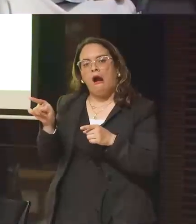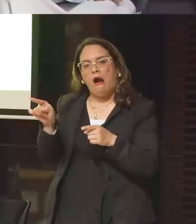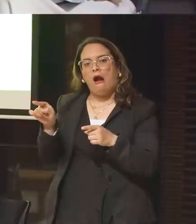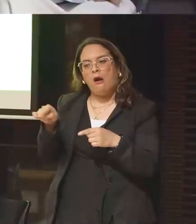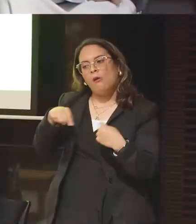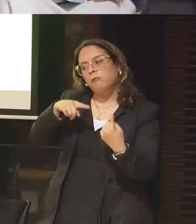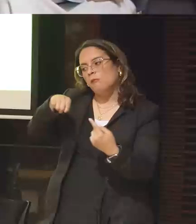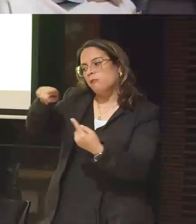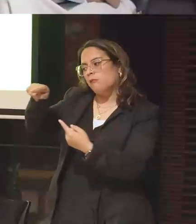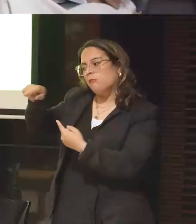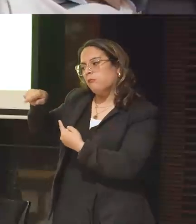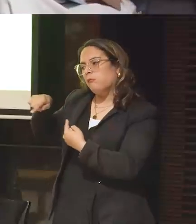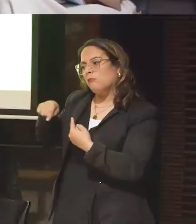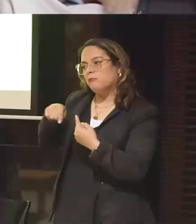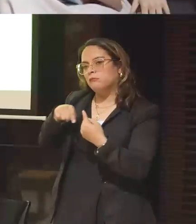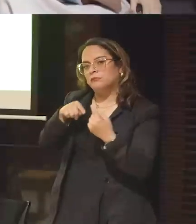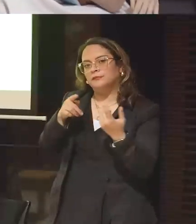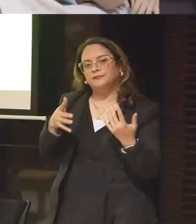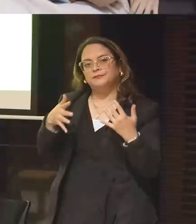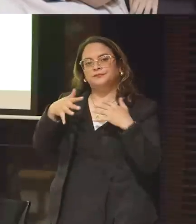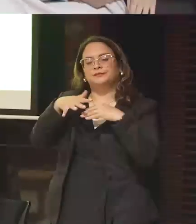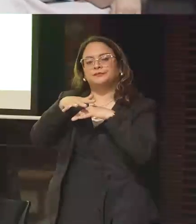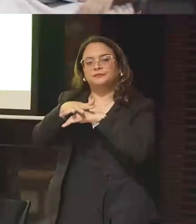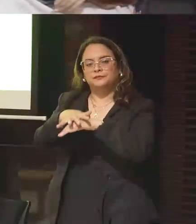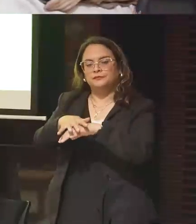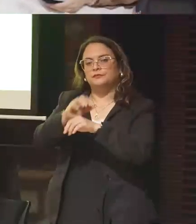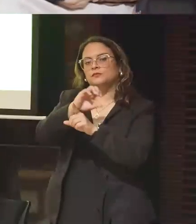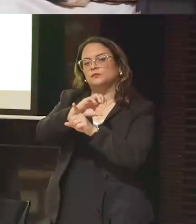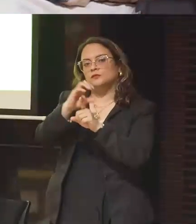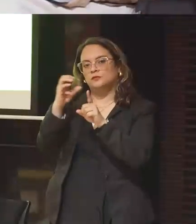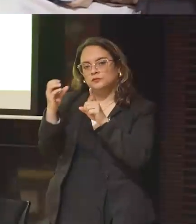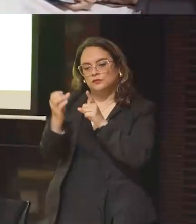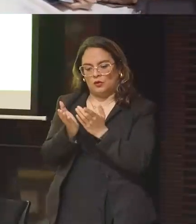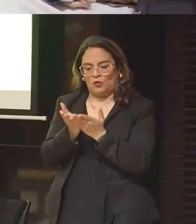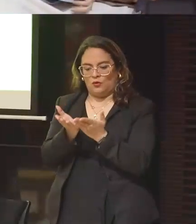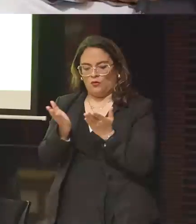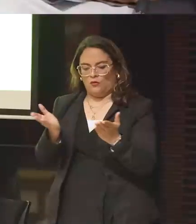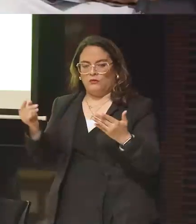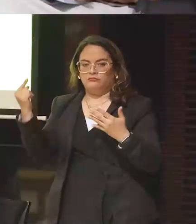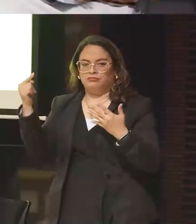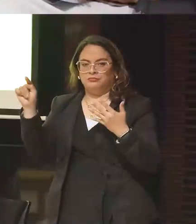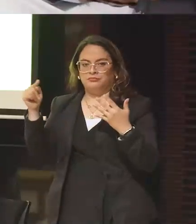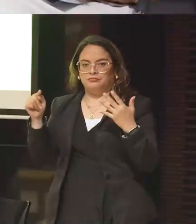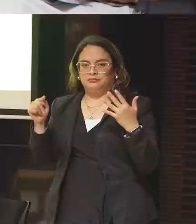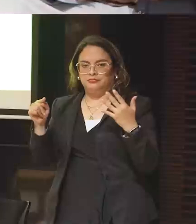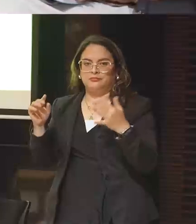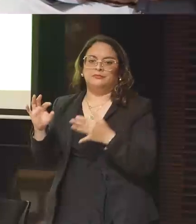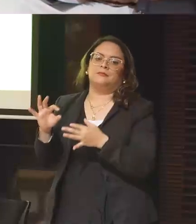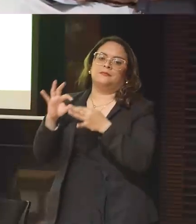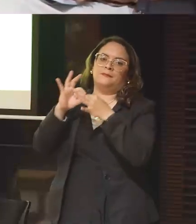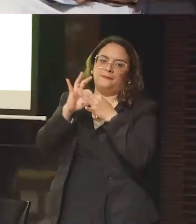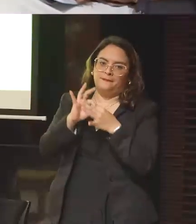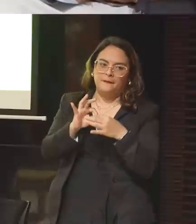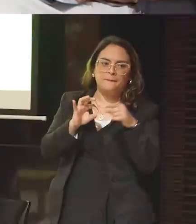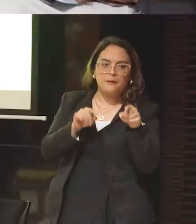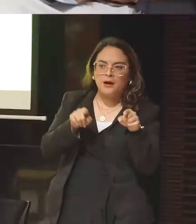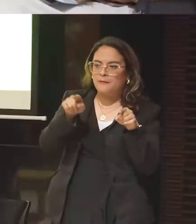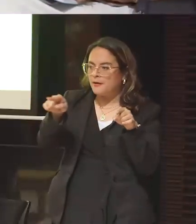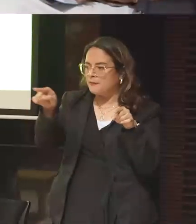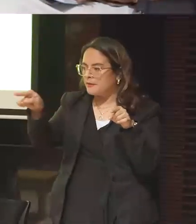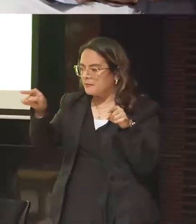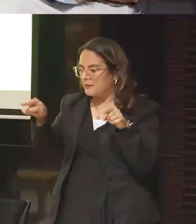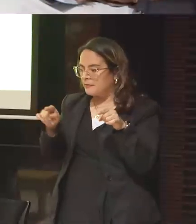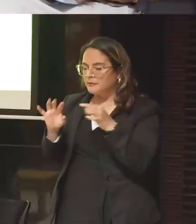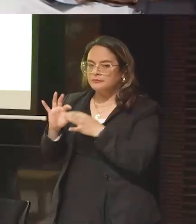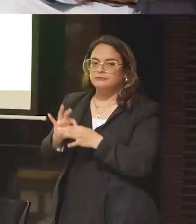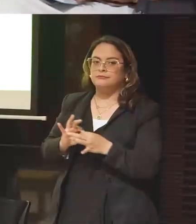unas articulaciones y unas dinámicas donde tanto los sectores culturales, la oferta cultural, de la mano de esta oferta cultural empiezan a trabajar de la